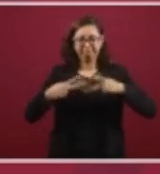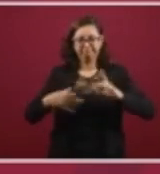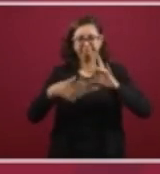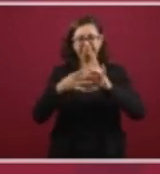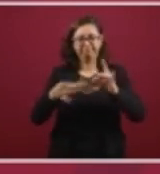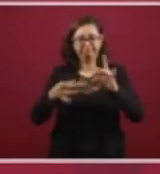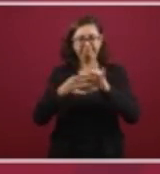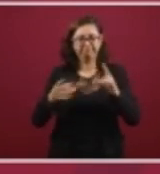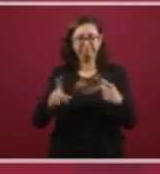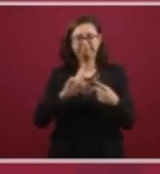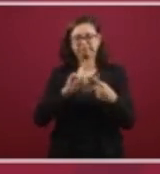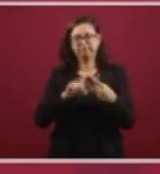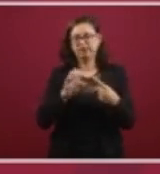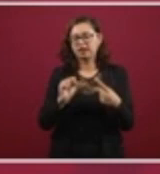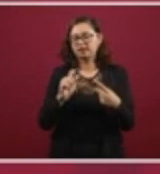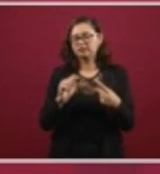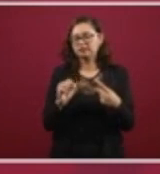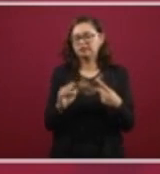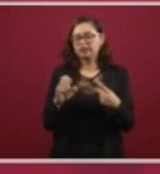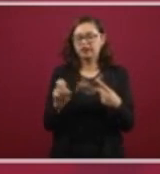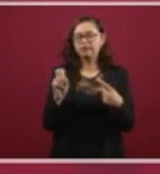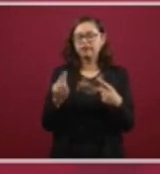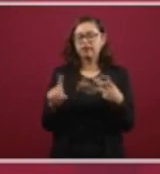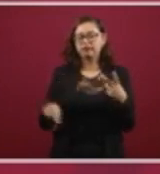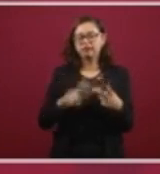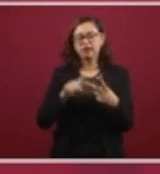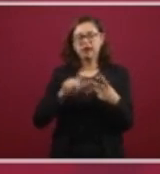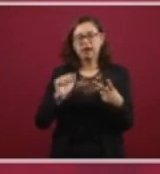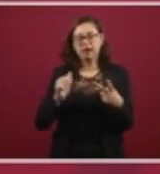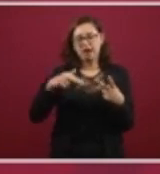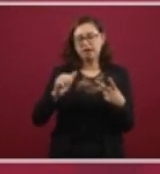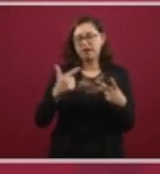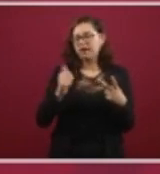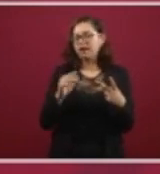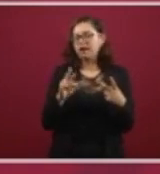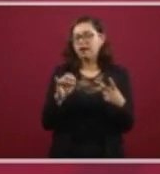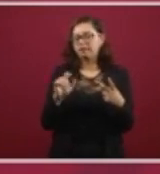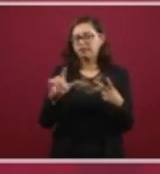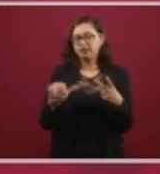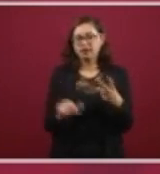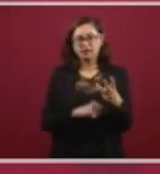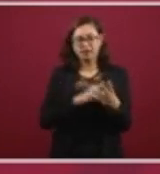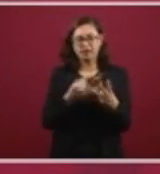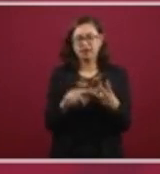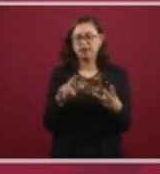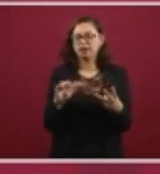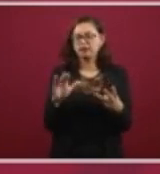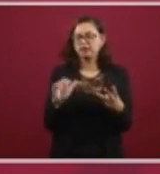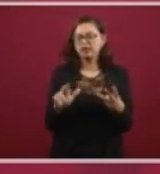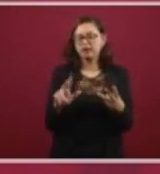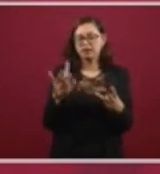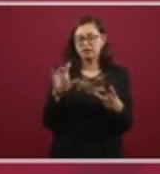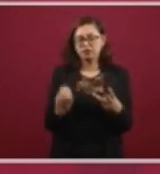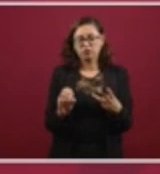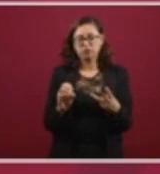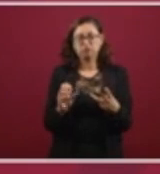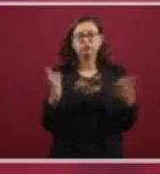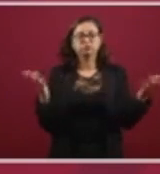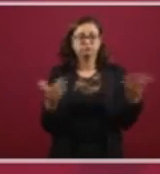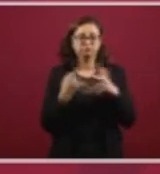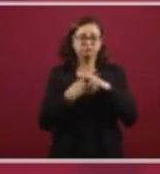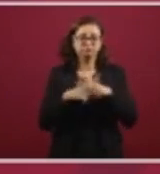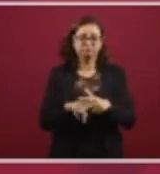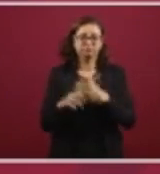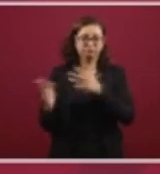repito, Esteban Moctezuma, Ana Gabriela y Ricardo Rodríguez. Entonces, si les parece,